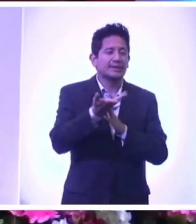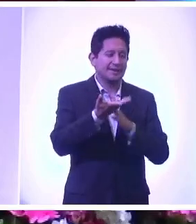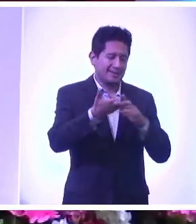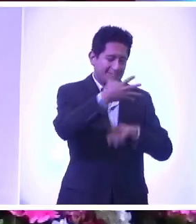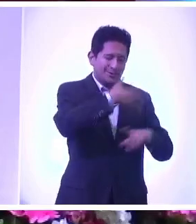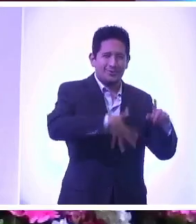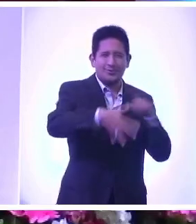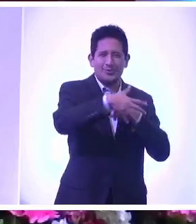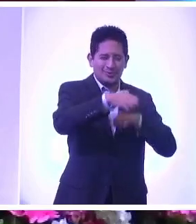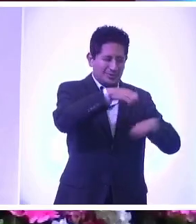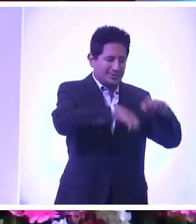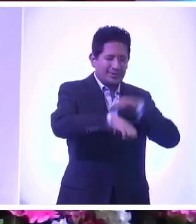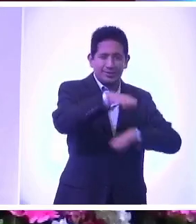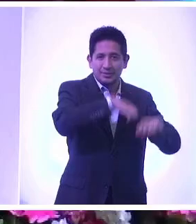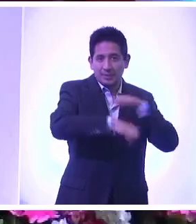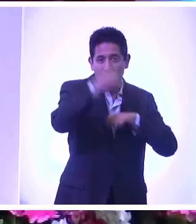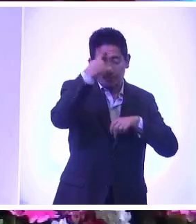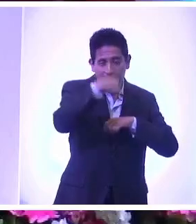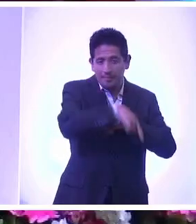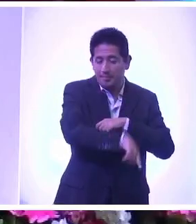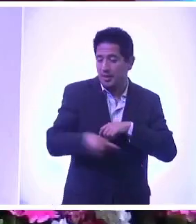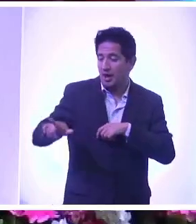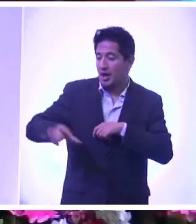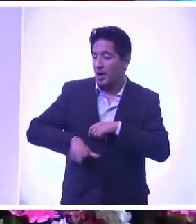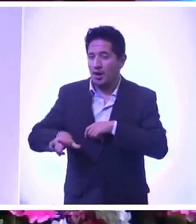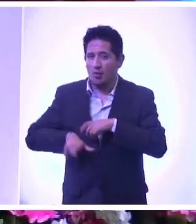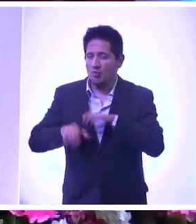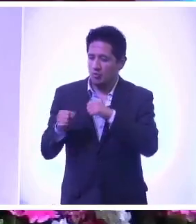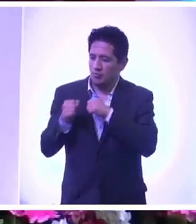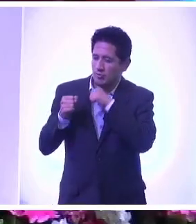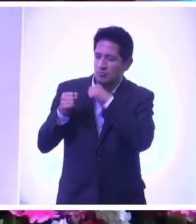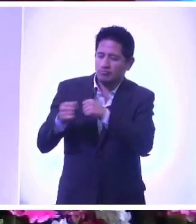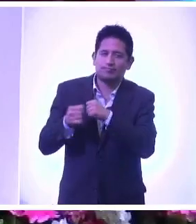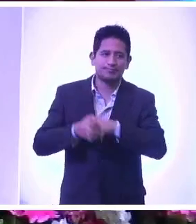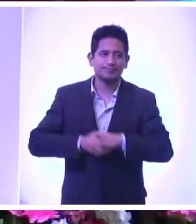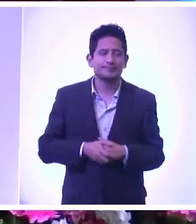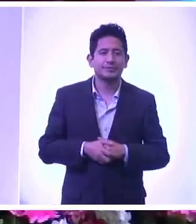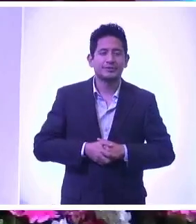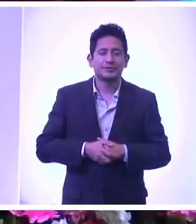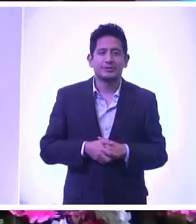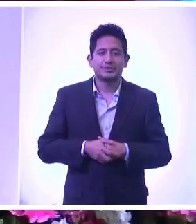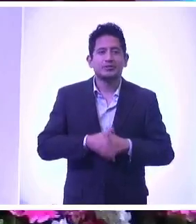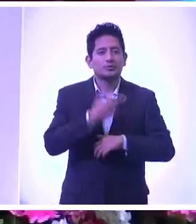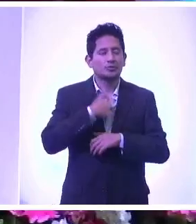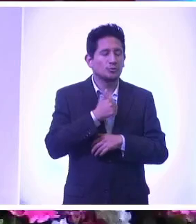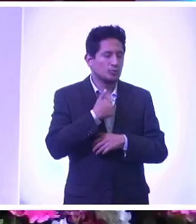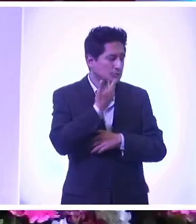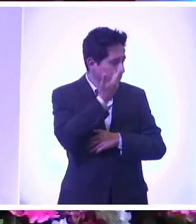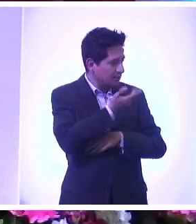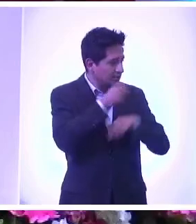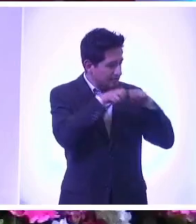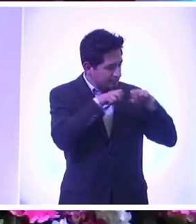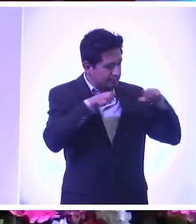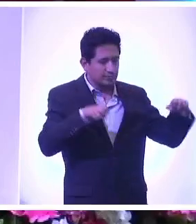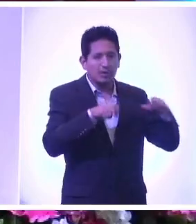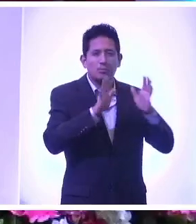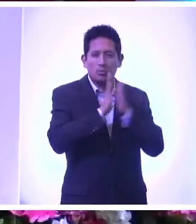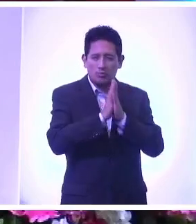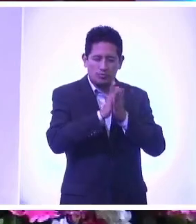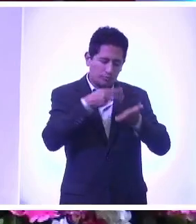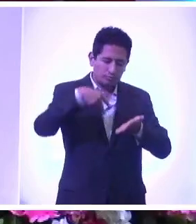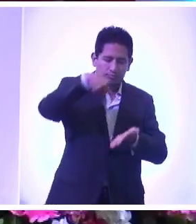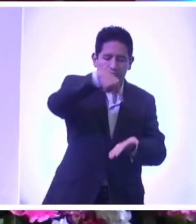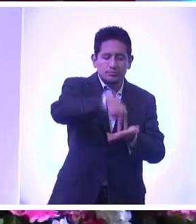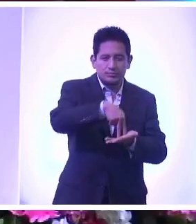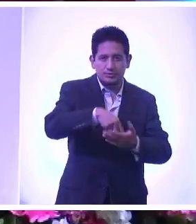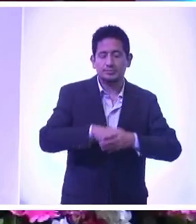empresarial para el fortalecimiento de la apertura institucional vamos a pedirles por favor a nuestros panelistas se tan amables de ponerse de pie